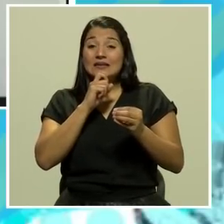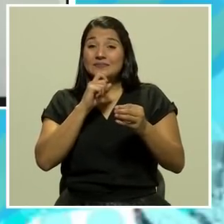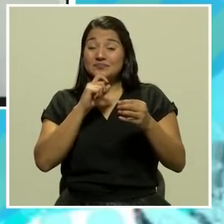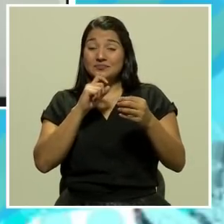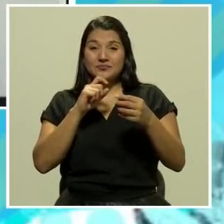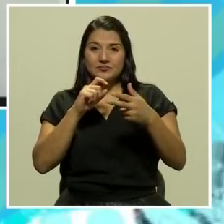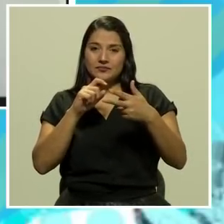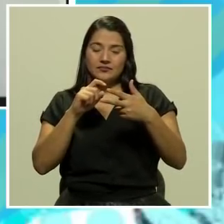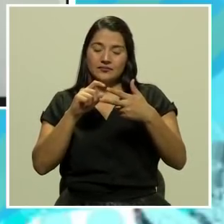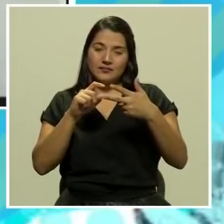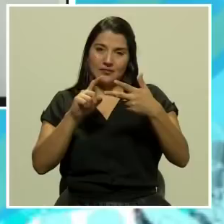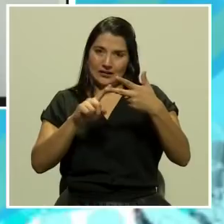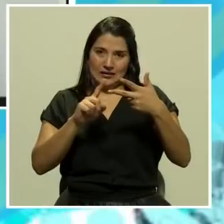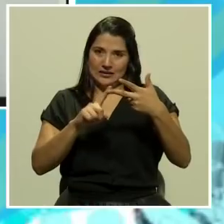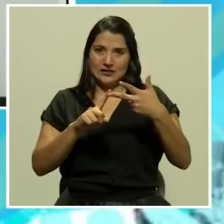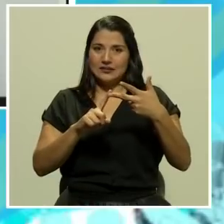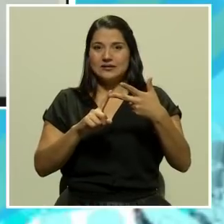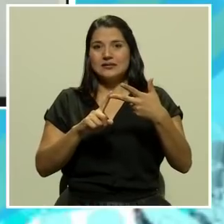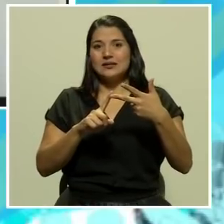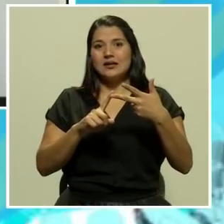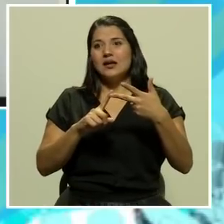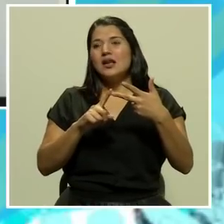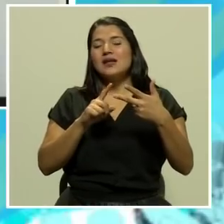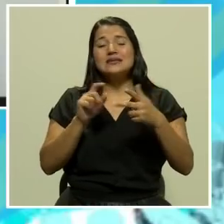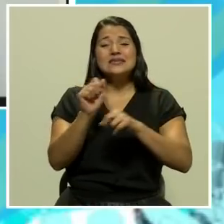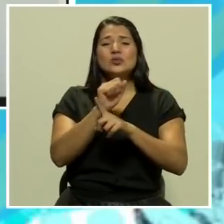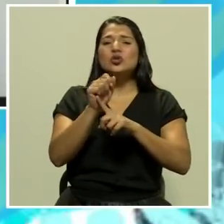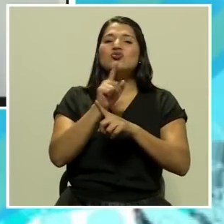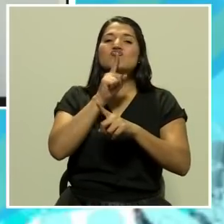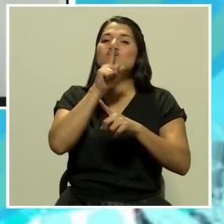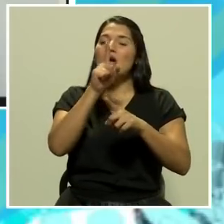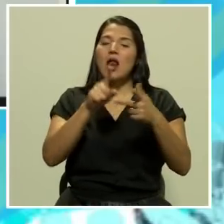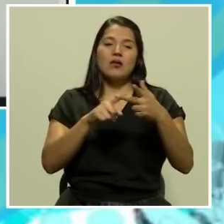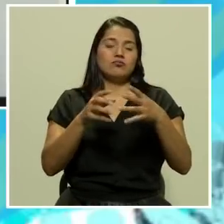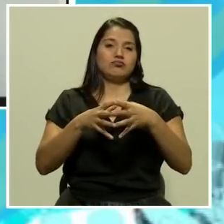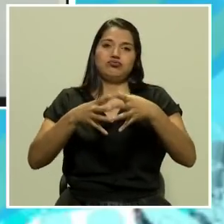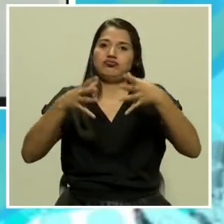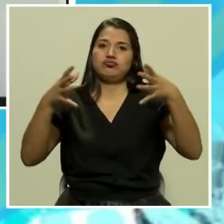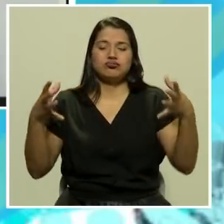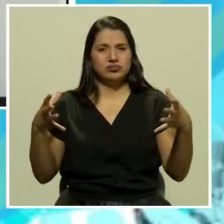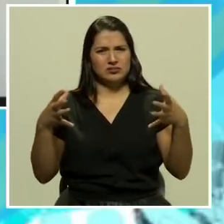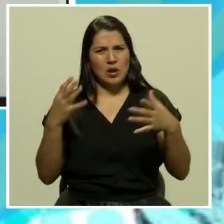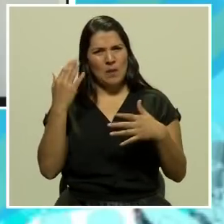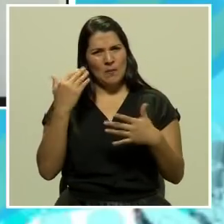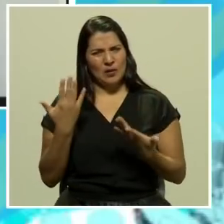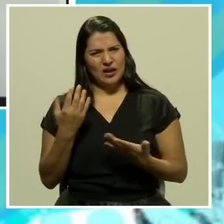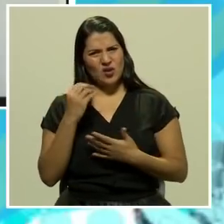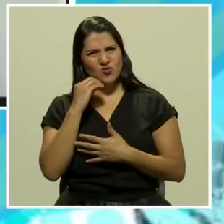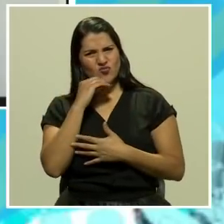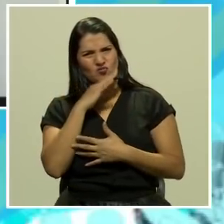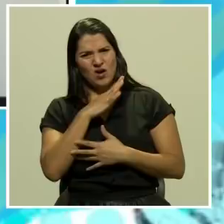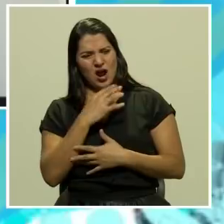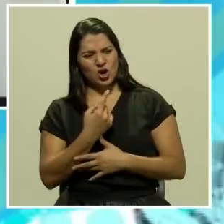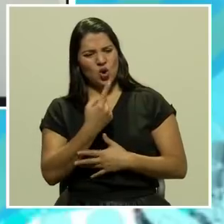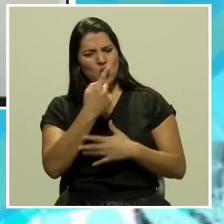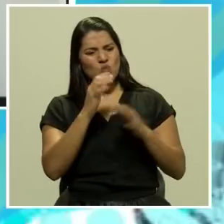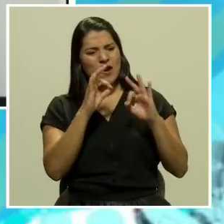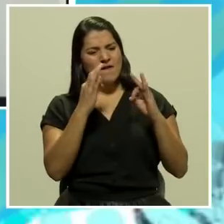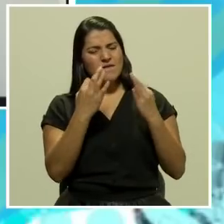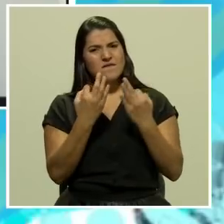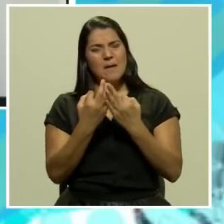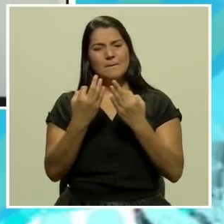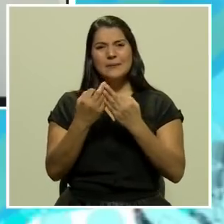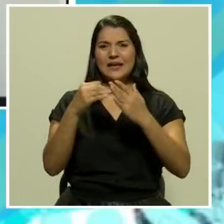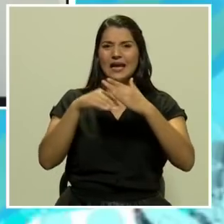saldría prácticamente de la pantalla que están observando ustedes ahorita. Porque es raro una familia nicaragüense que no haya